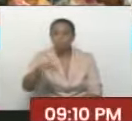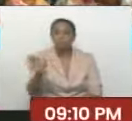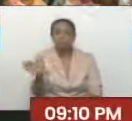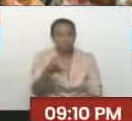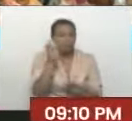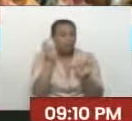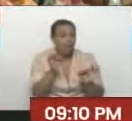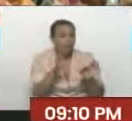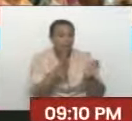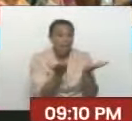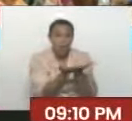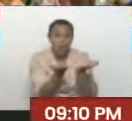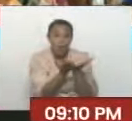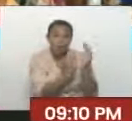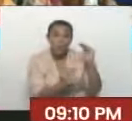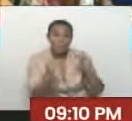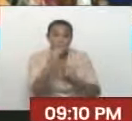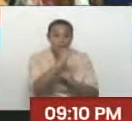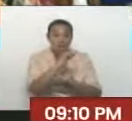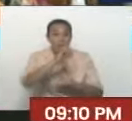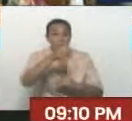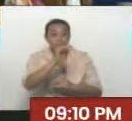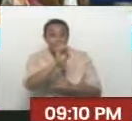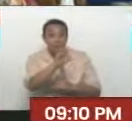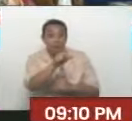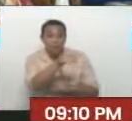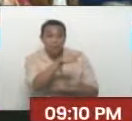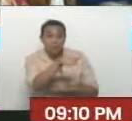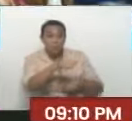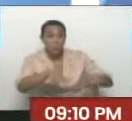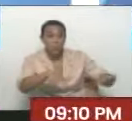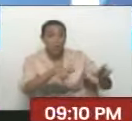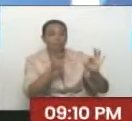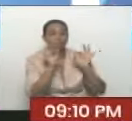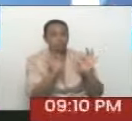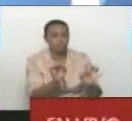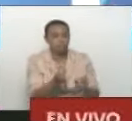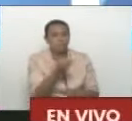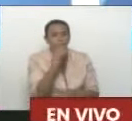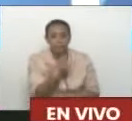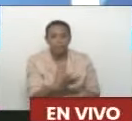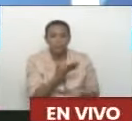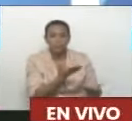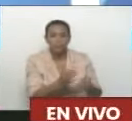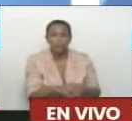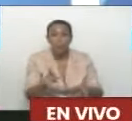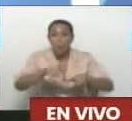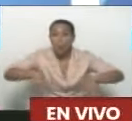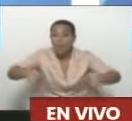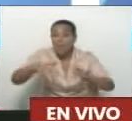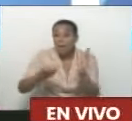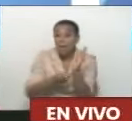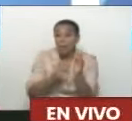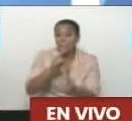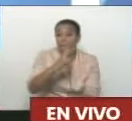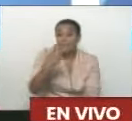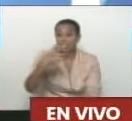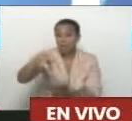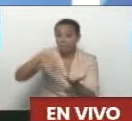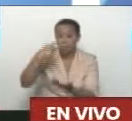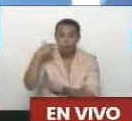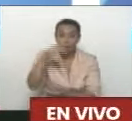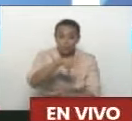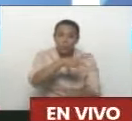la Escuela Superior de Músicos José Ángel Lamo, para la gran misión, viva Venezuela. Y